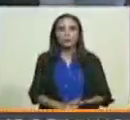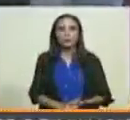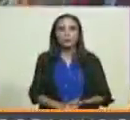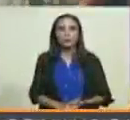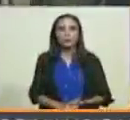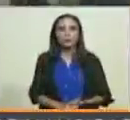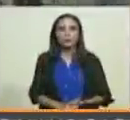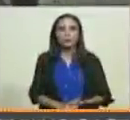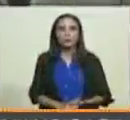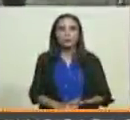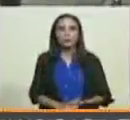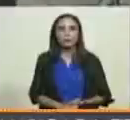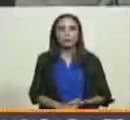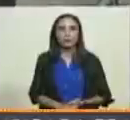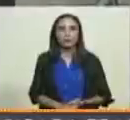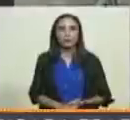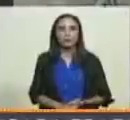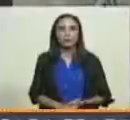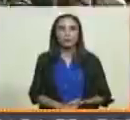hijo.